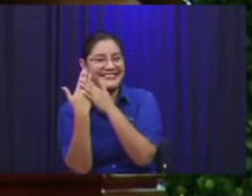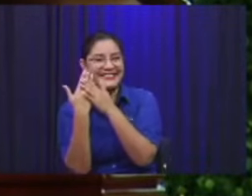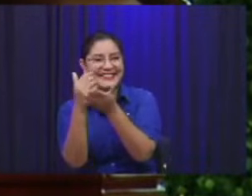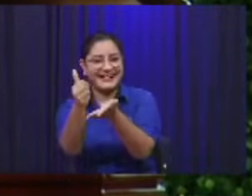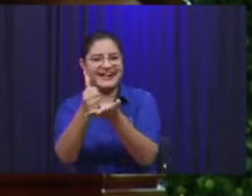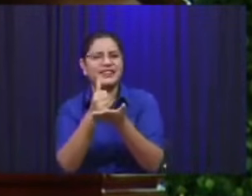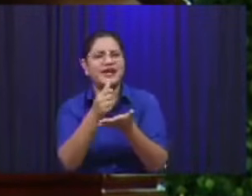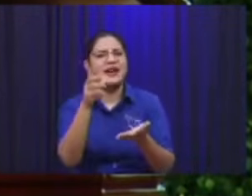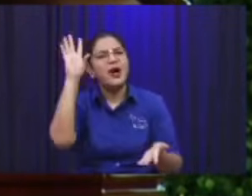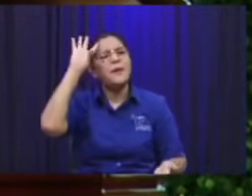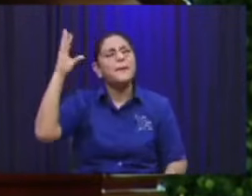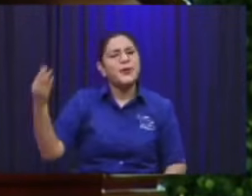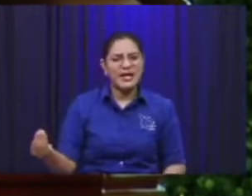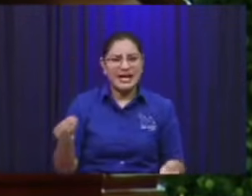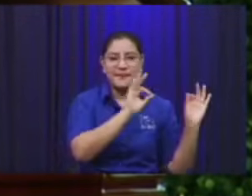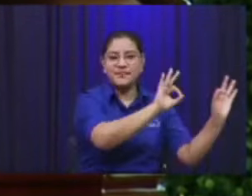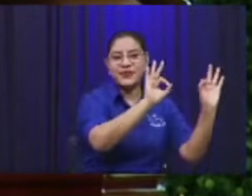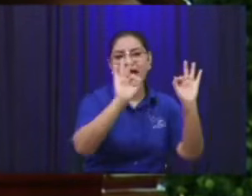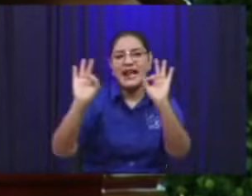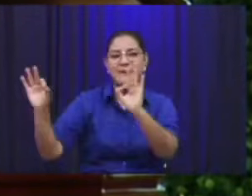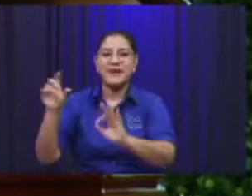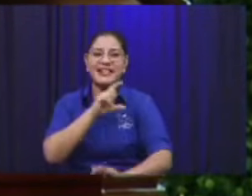porque a cristo crucificado